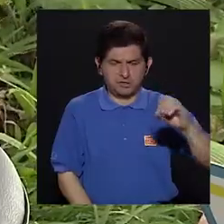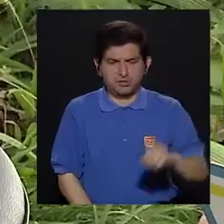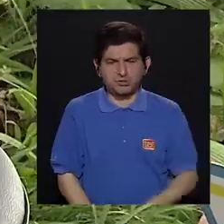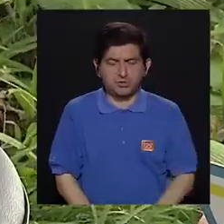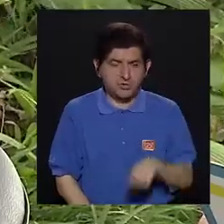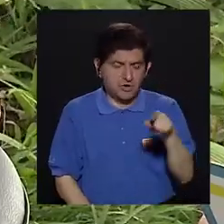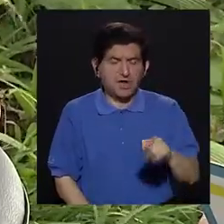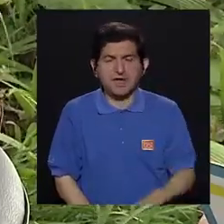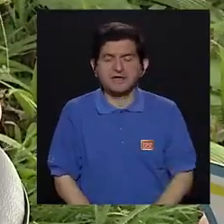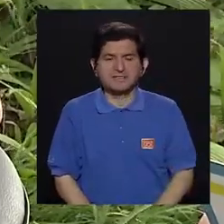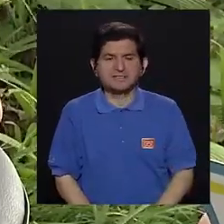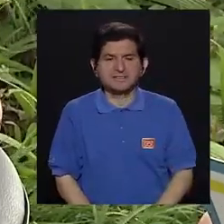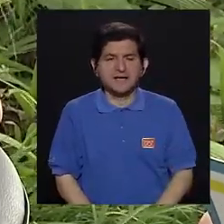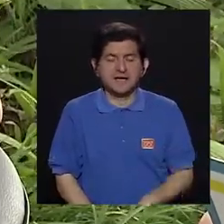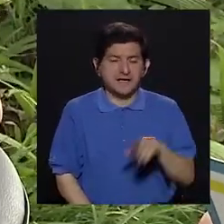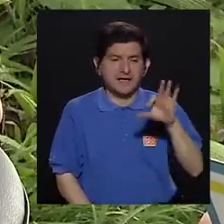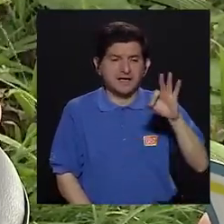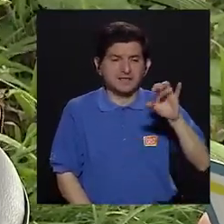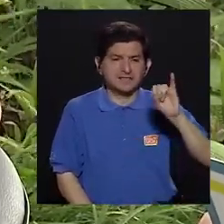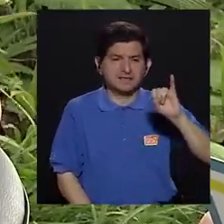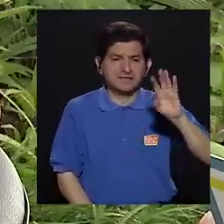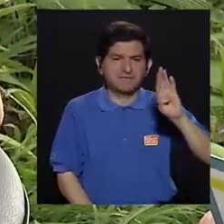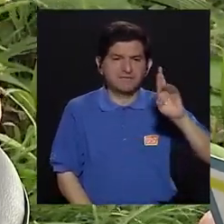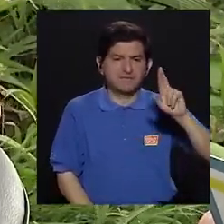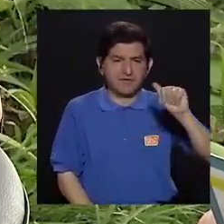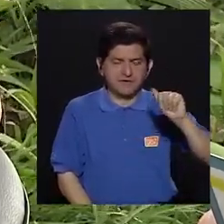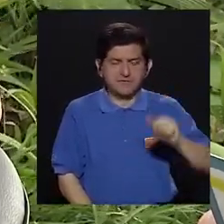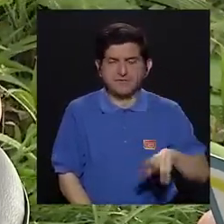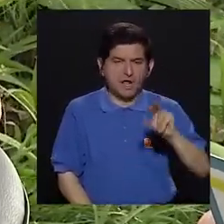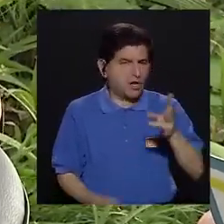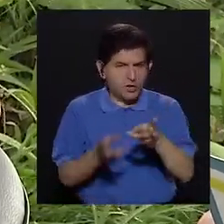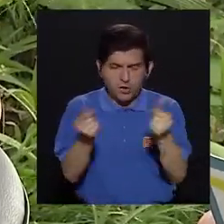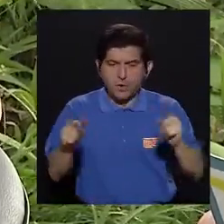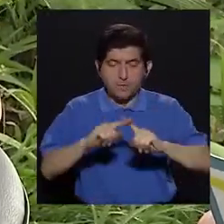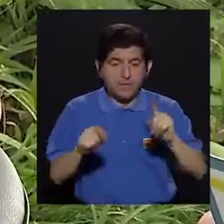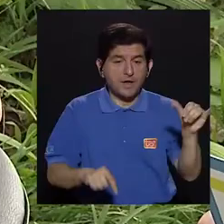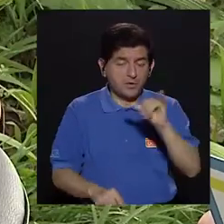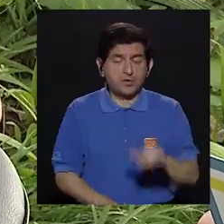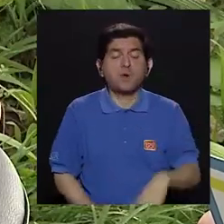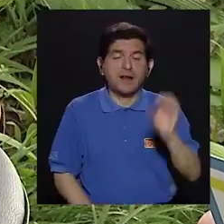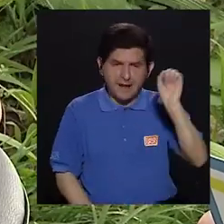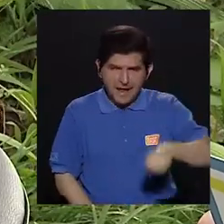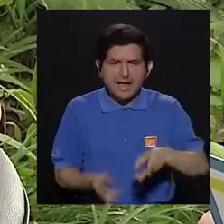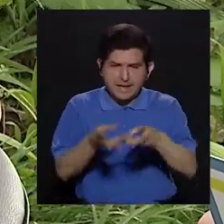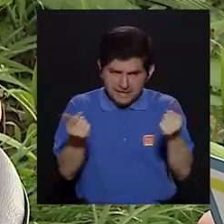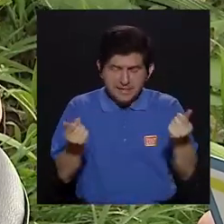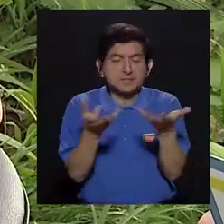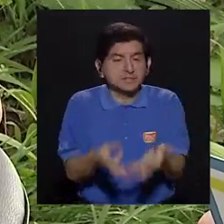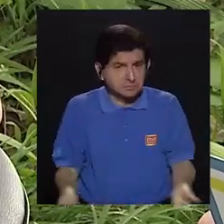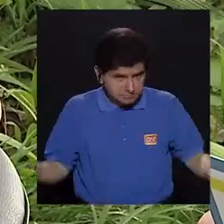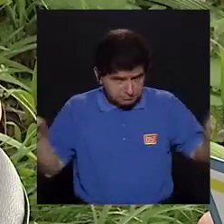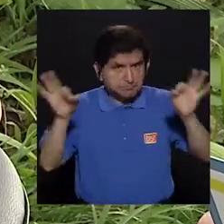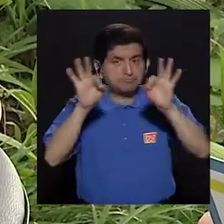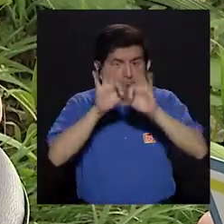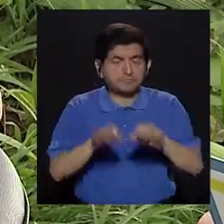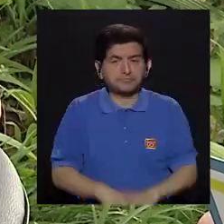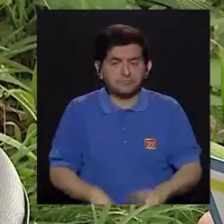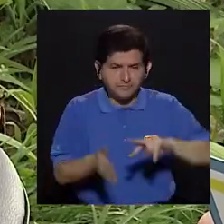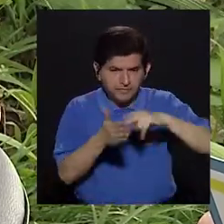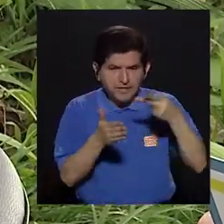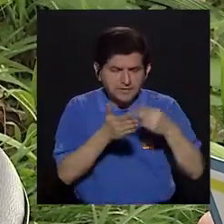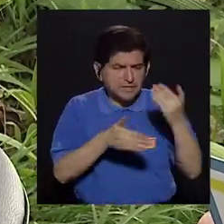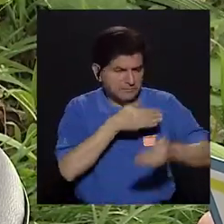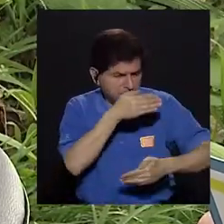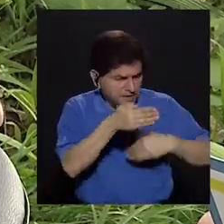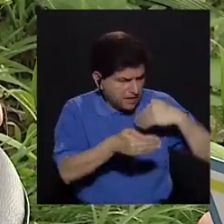básicamente fibra insoluble, pero la fibra soluble es muy importante también para poder generar